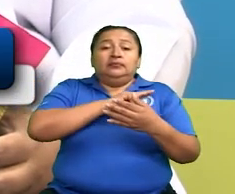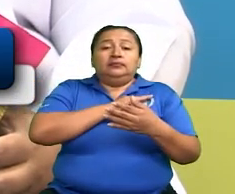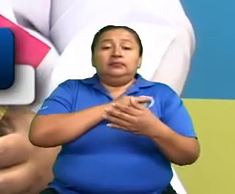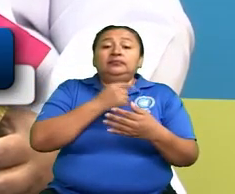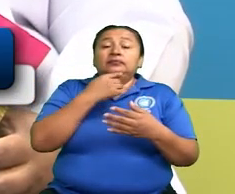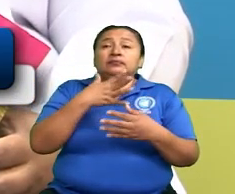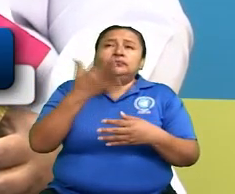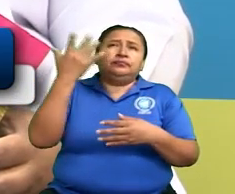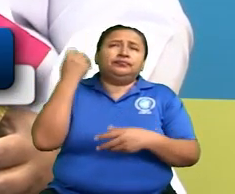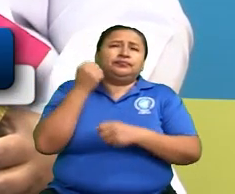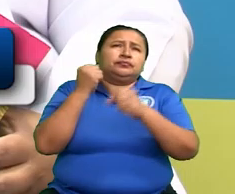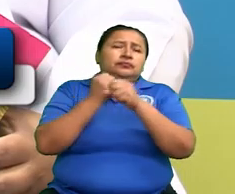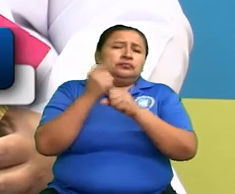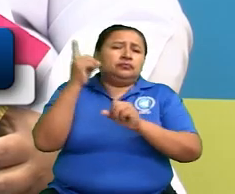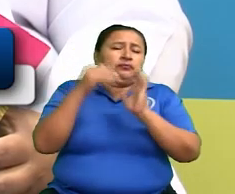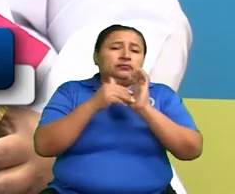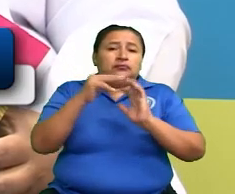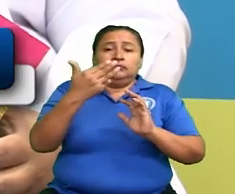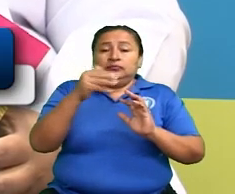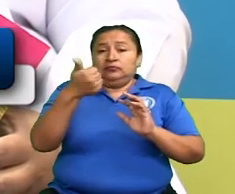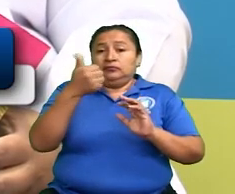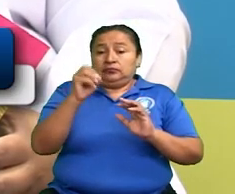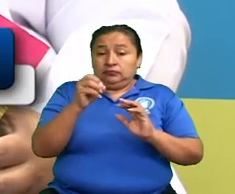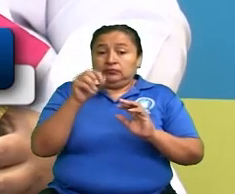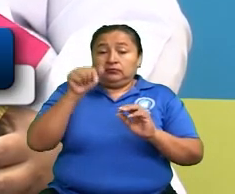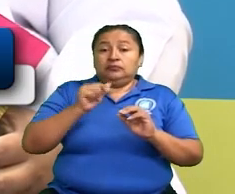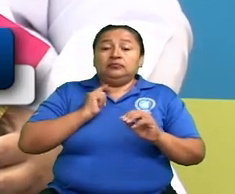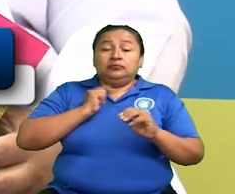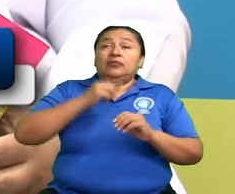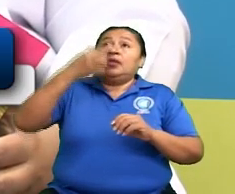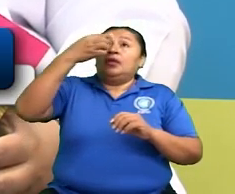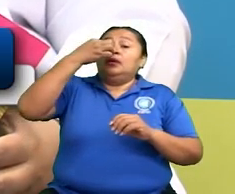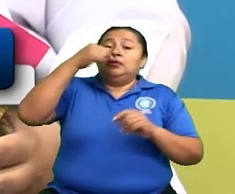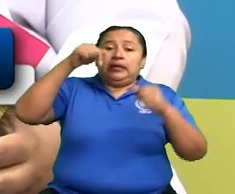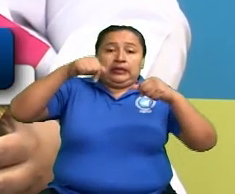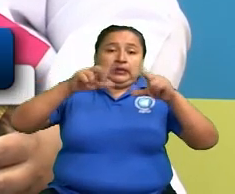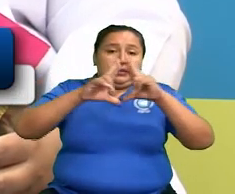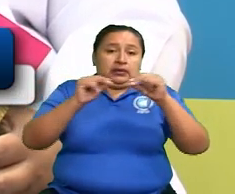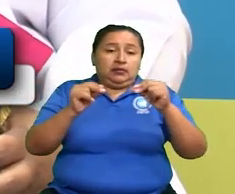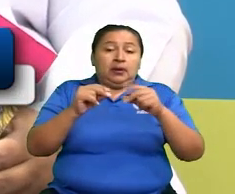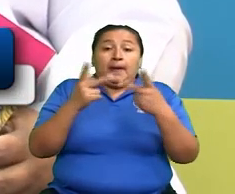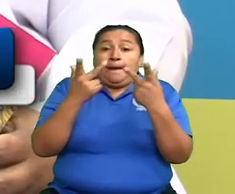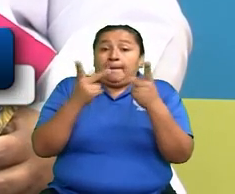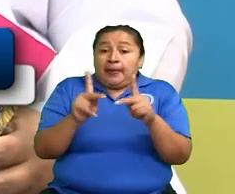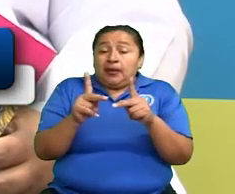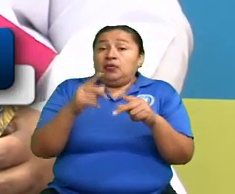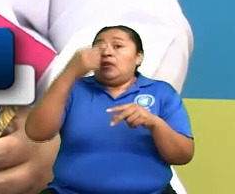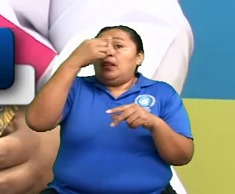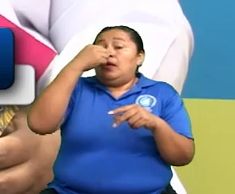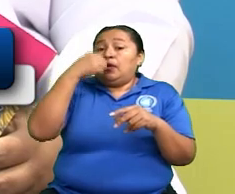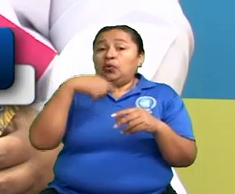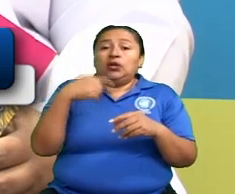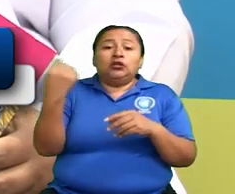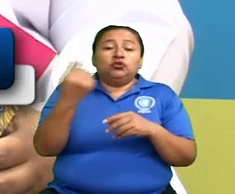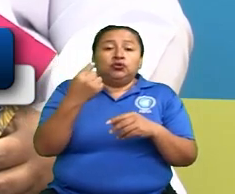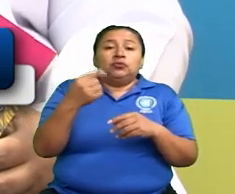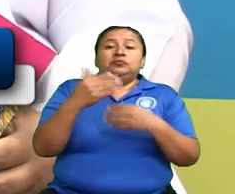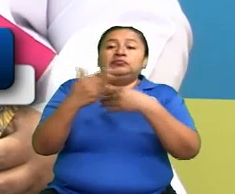desde 1960 está la vacuna, y la vacuna en Nicaragua. Pero esta vacuna solamente